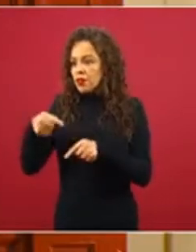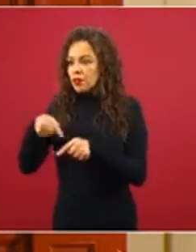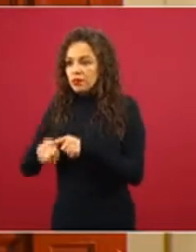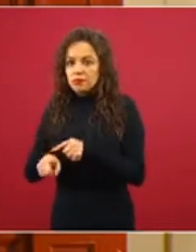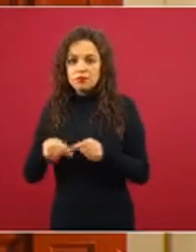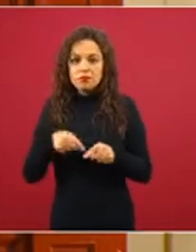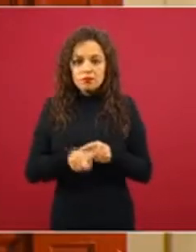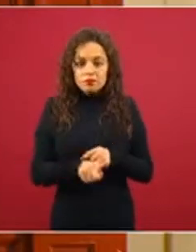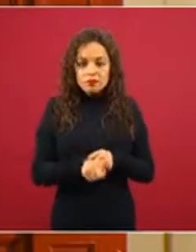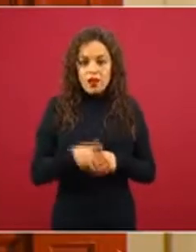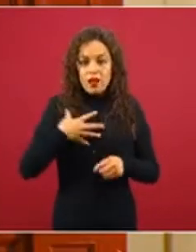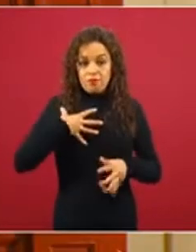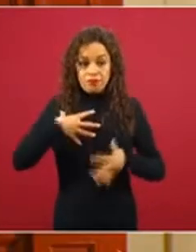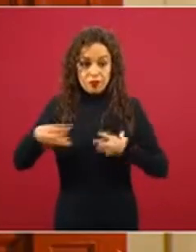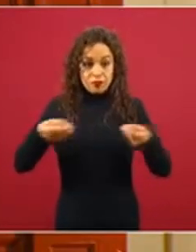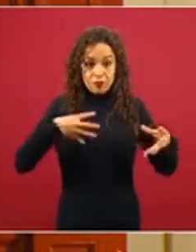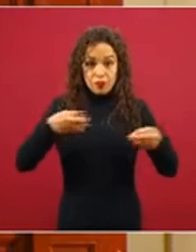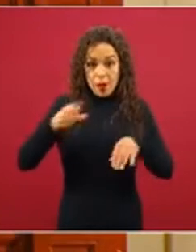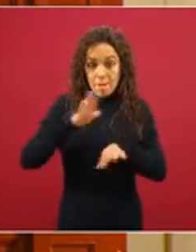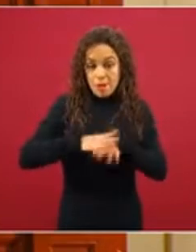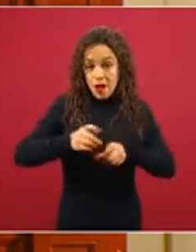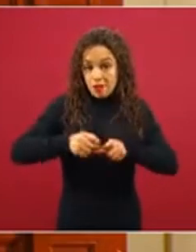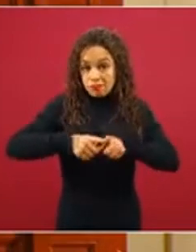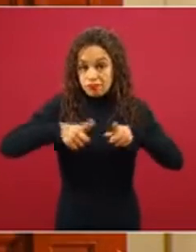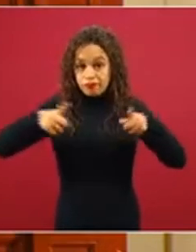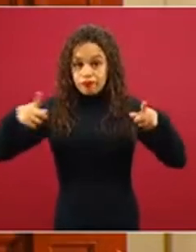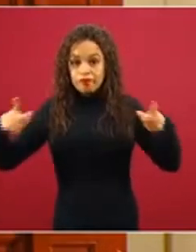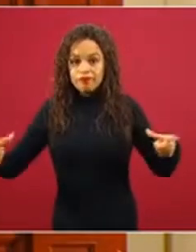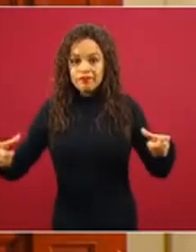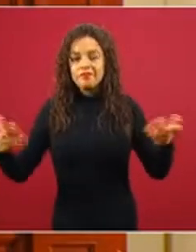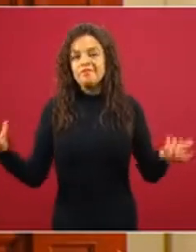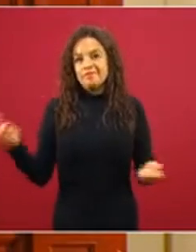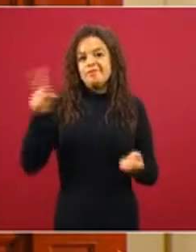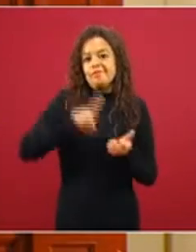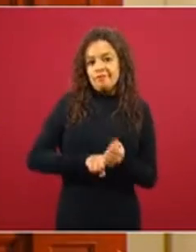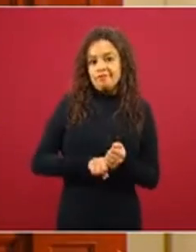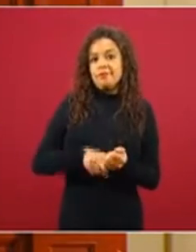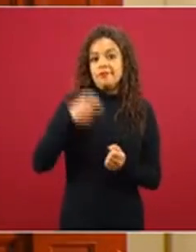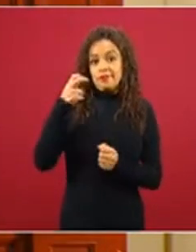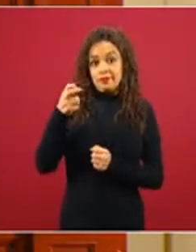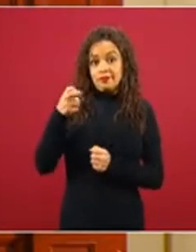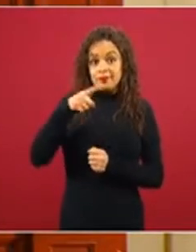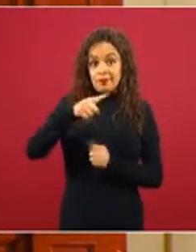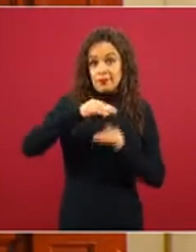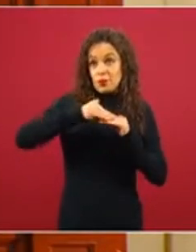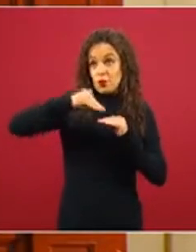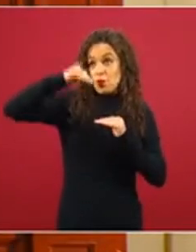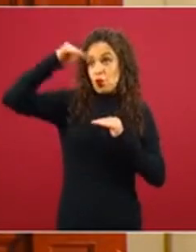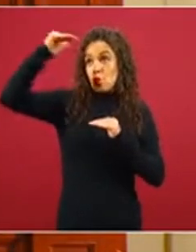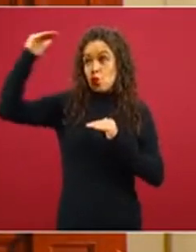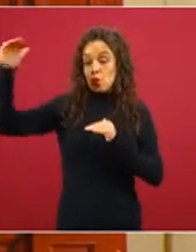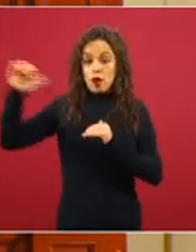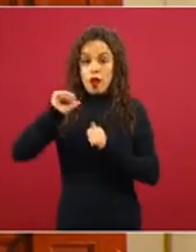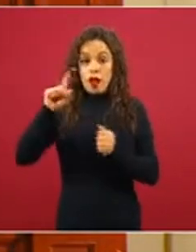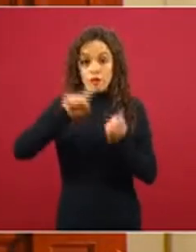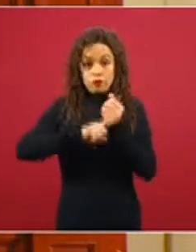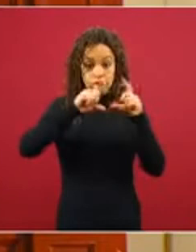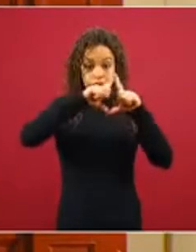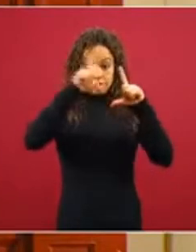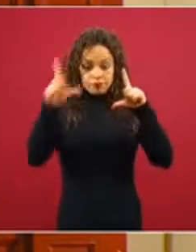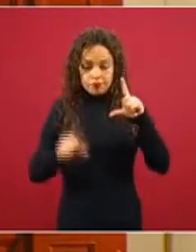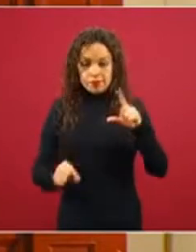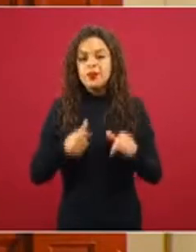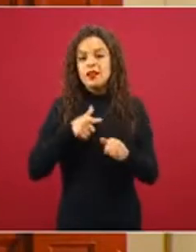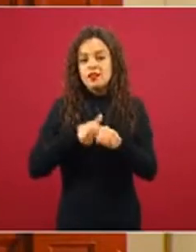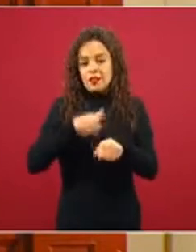arranques epidémicos, pues entonces lógicamente esperamos que esta curva nacional continúe en su momento